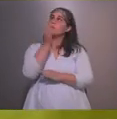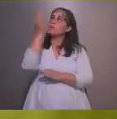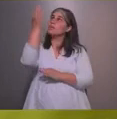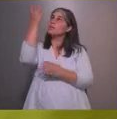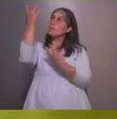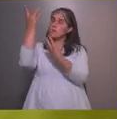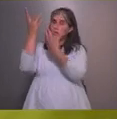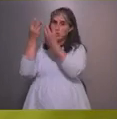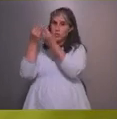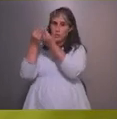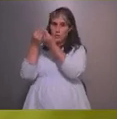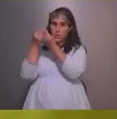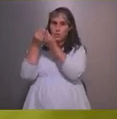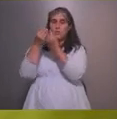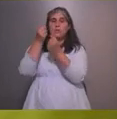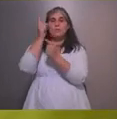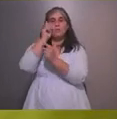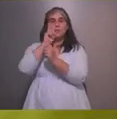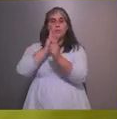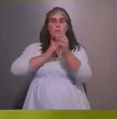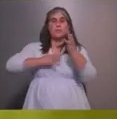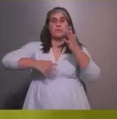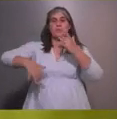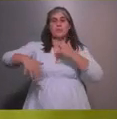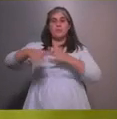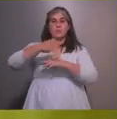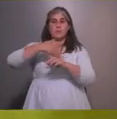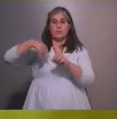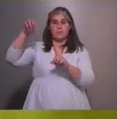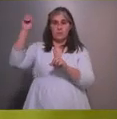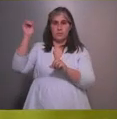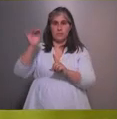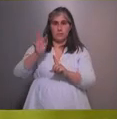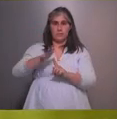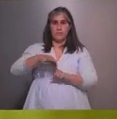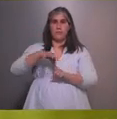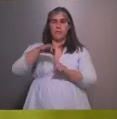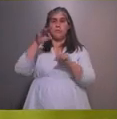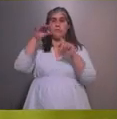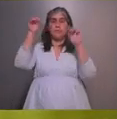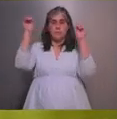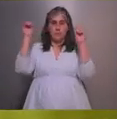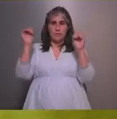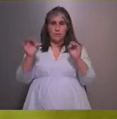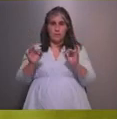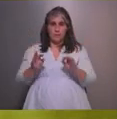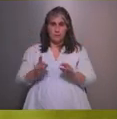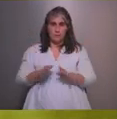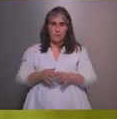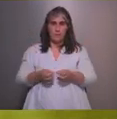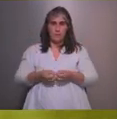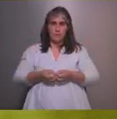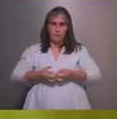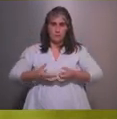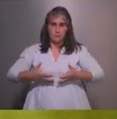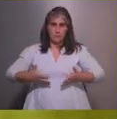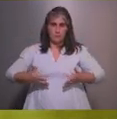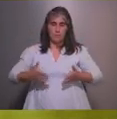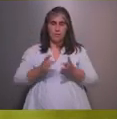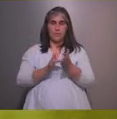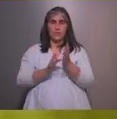el Señor es contigo. Bendita tú eres entre todas las mujeres,